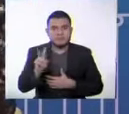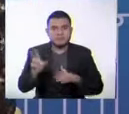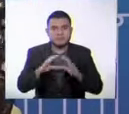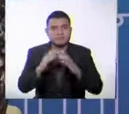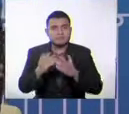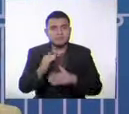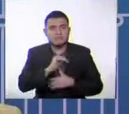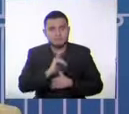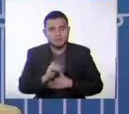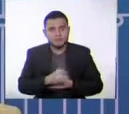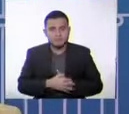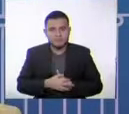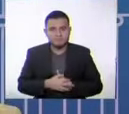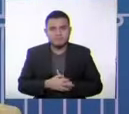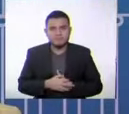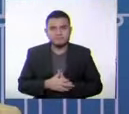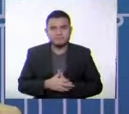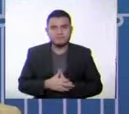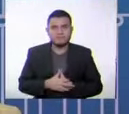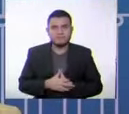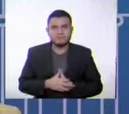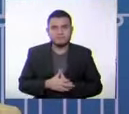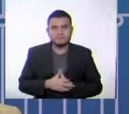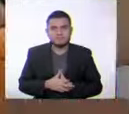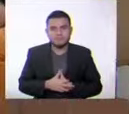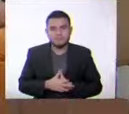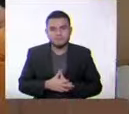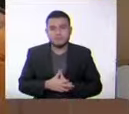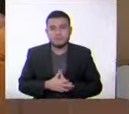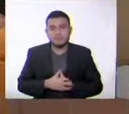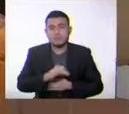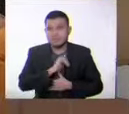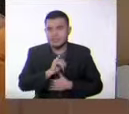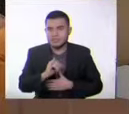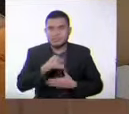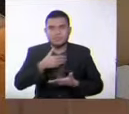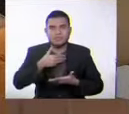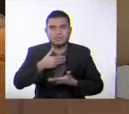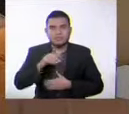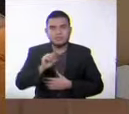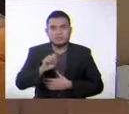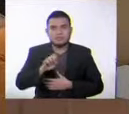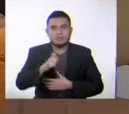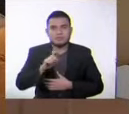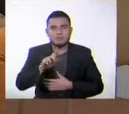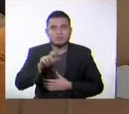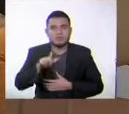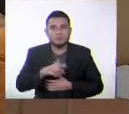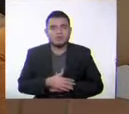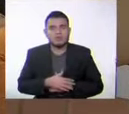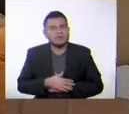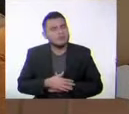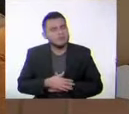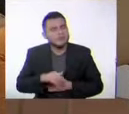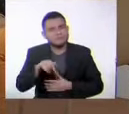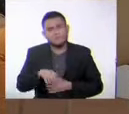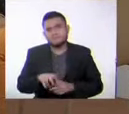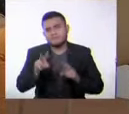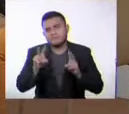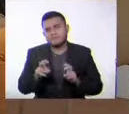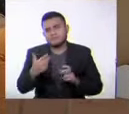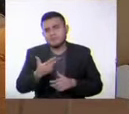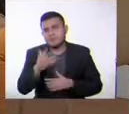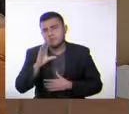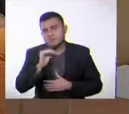identidad. Identidad. Y hay identidad sexual. Identidad sexual. Hay algo en toda esta temática, porque a veces nosotros cuando hablamos sobre